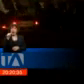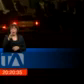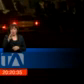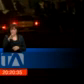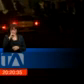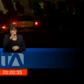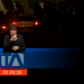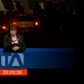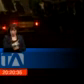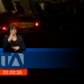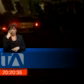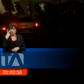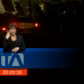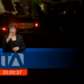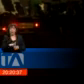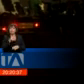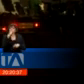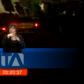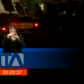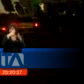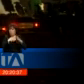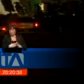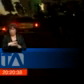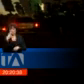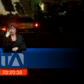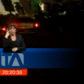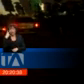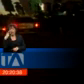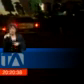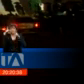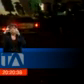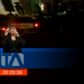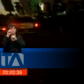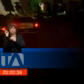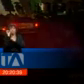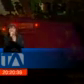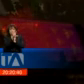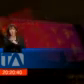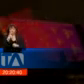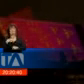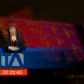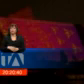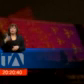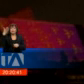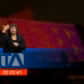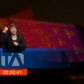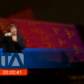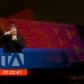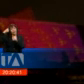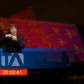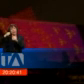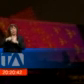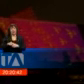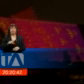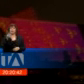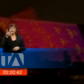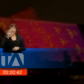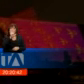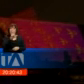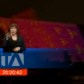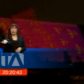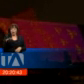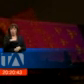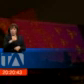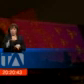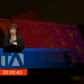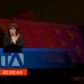parte frontal de la iglesia con la proyección de imágenes que recuerdan el 20 de abril de 1906, cuando 35 alumnos del